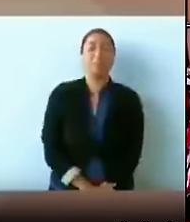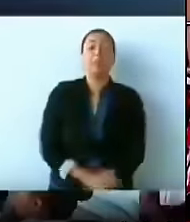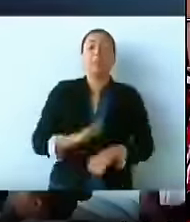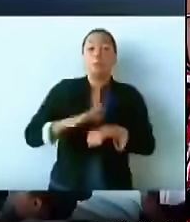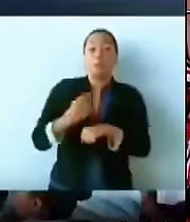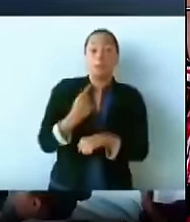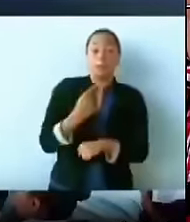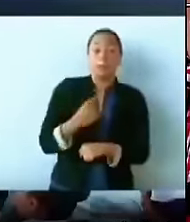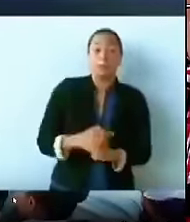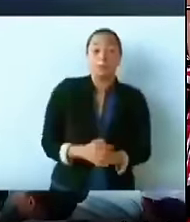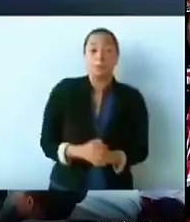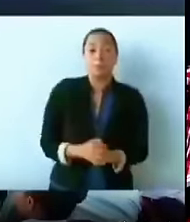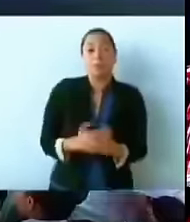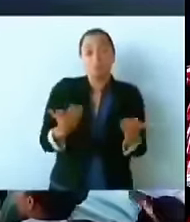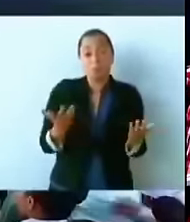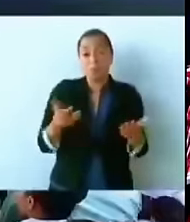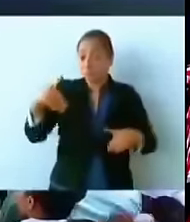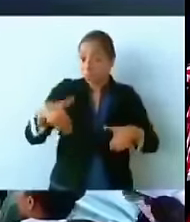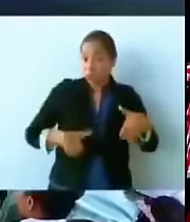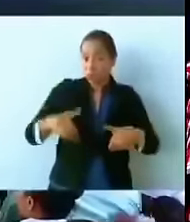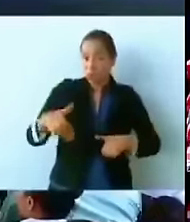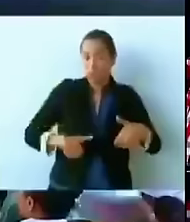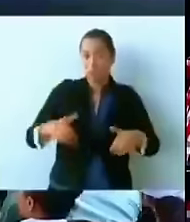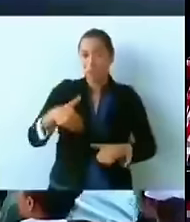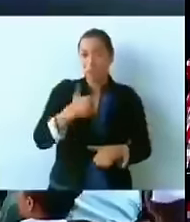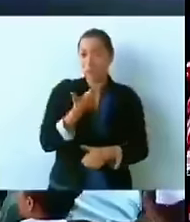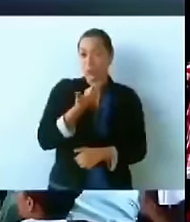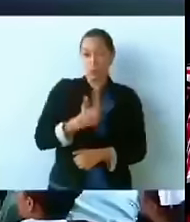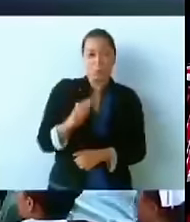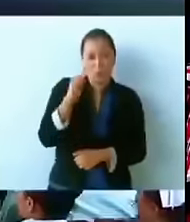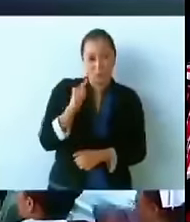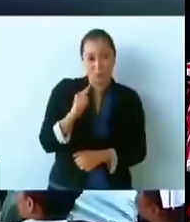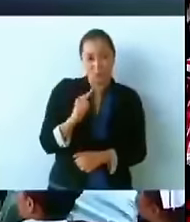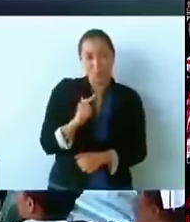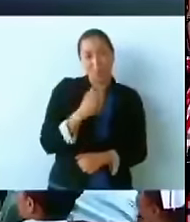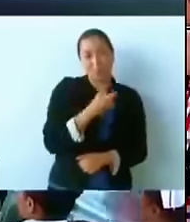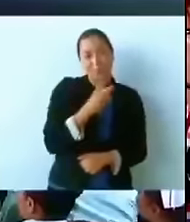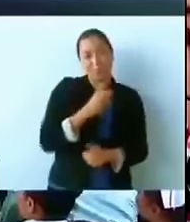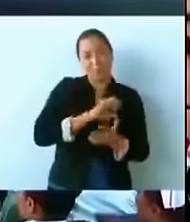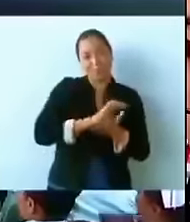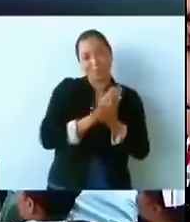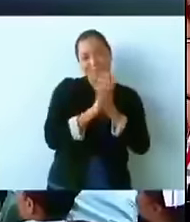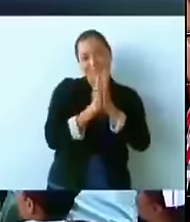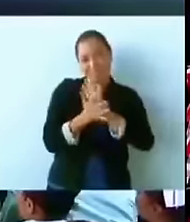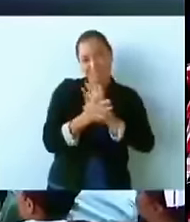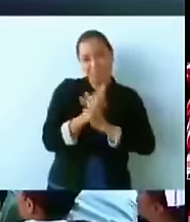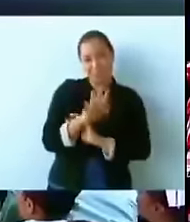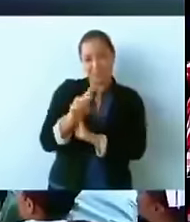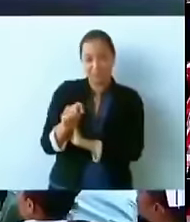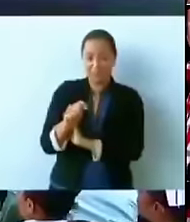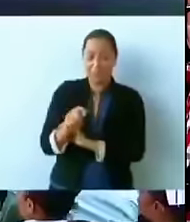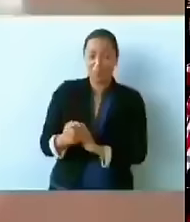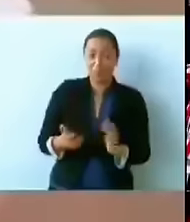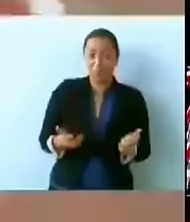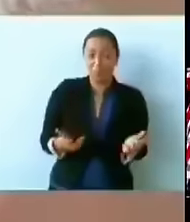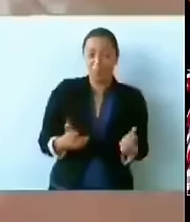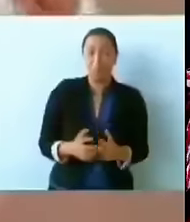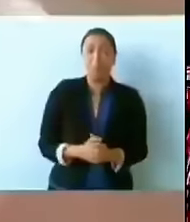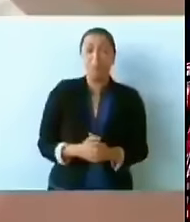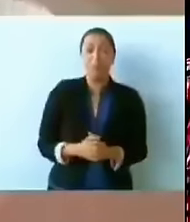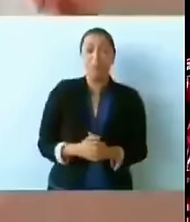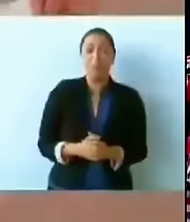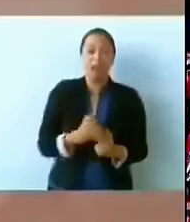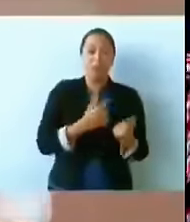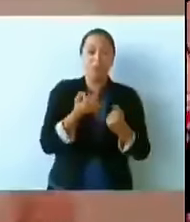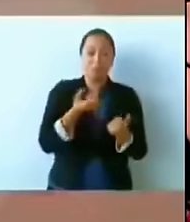Porque molesto, no les gusta la transformación. Ni a los de